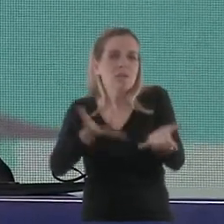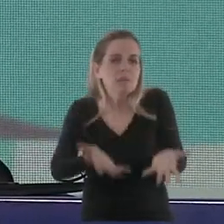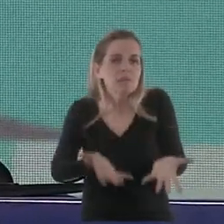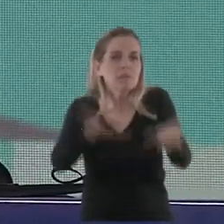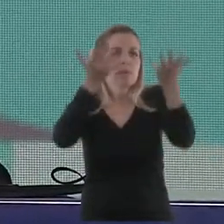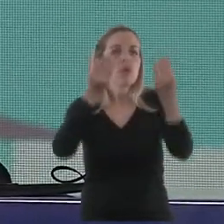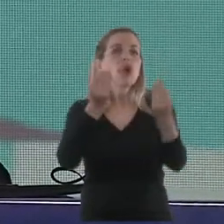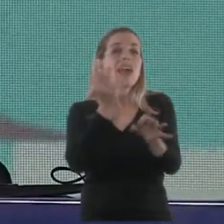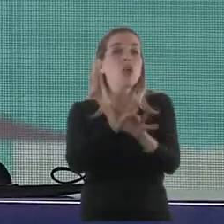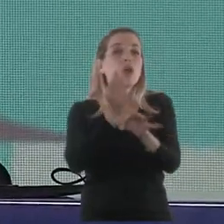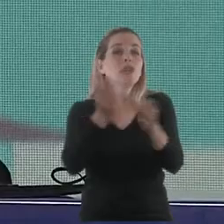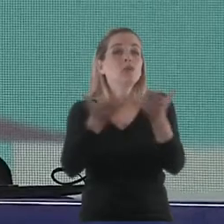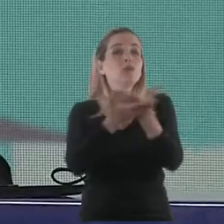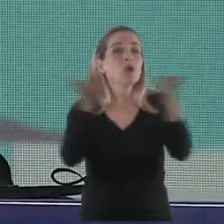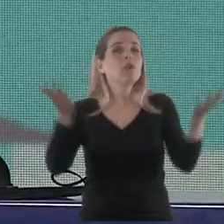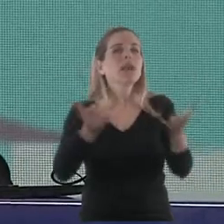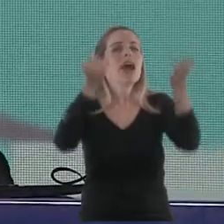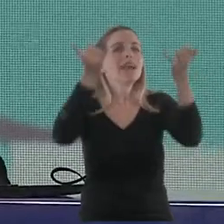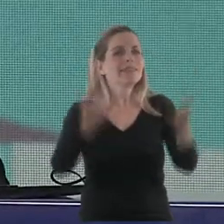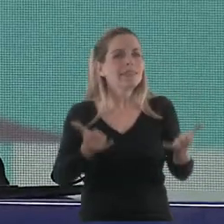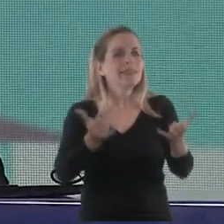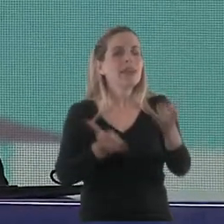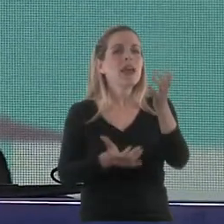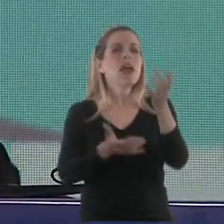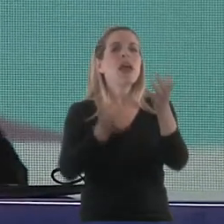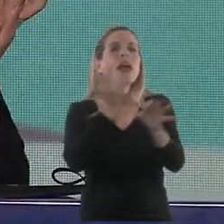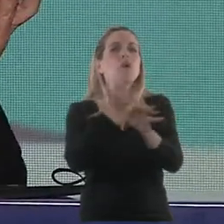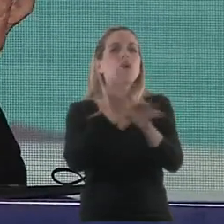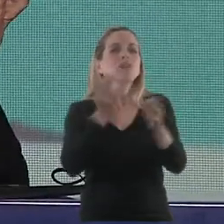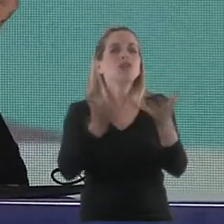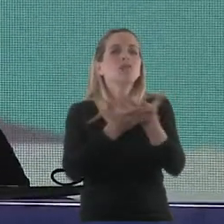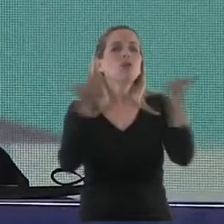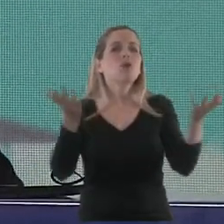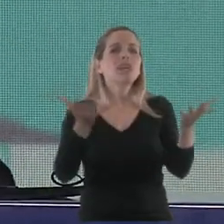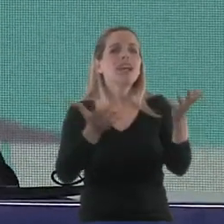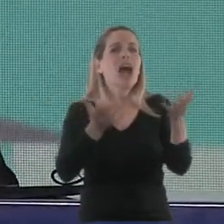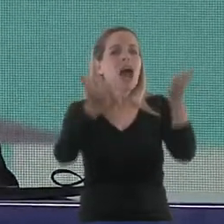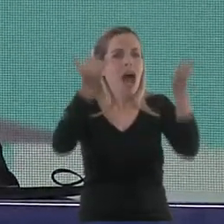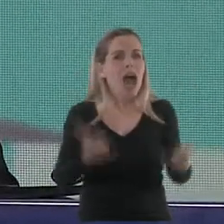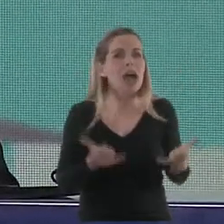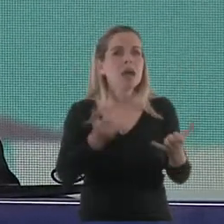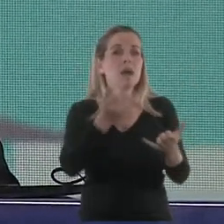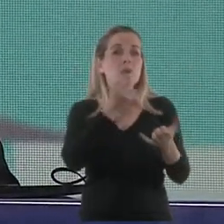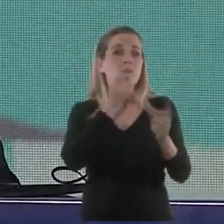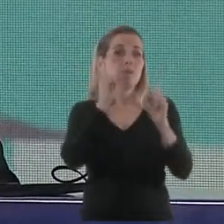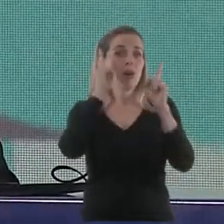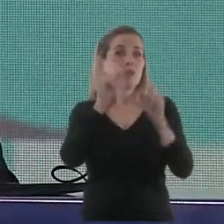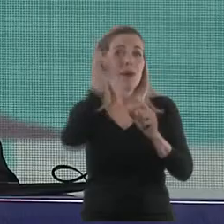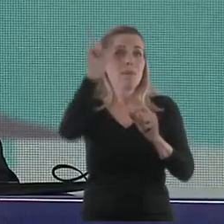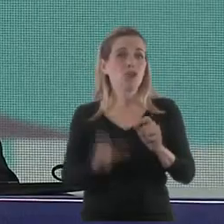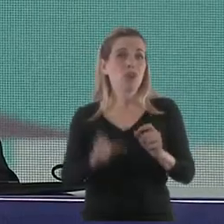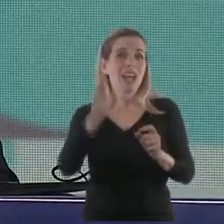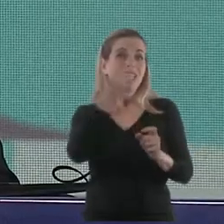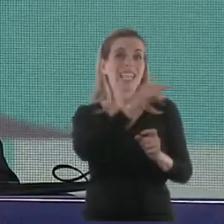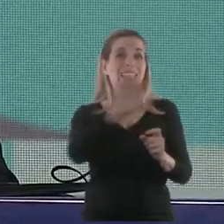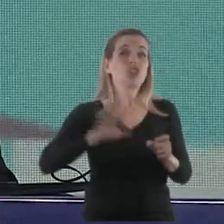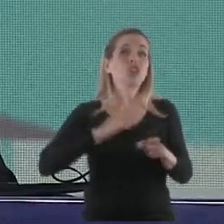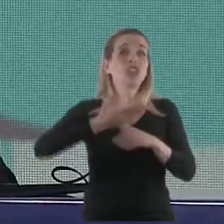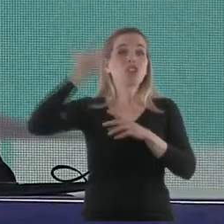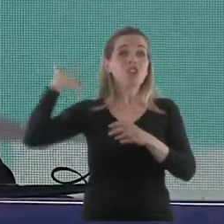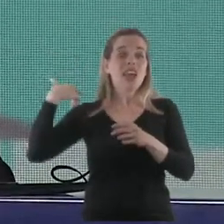la educación pública existe y porque alguien, en nuestro caso, hace 200 años